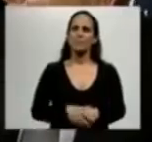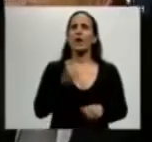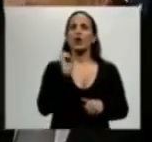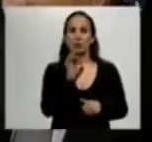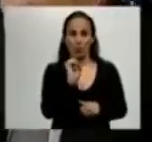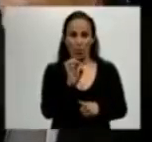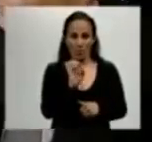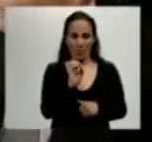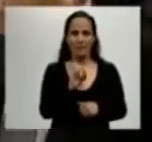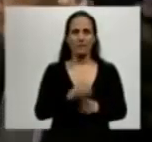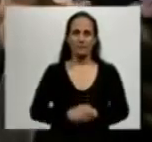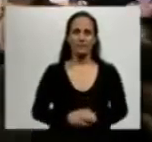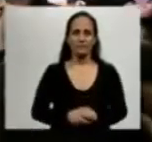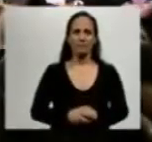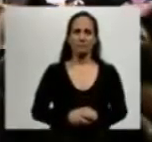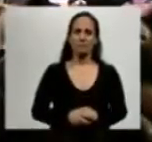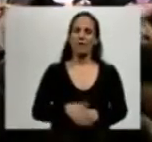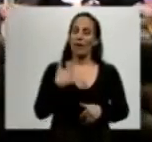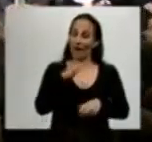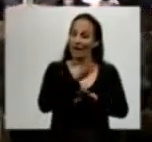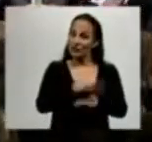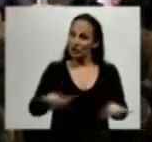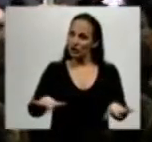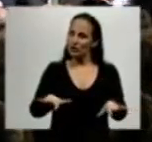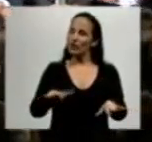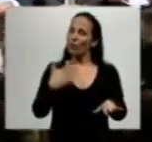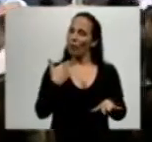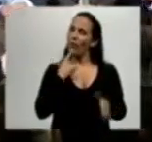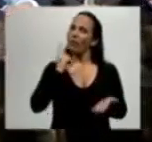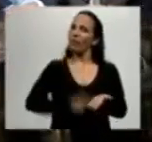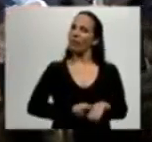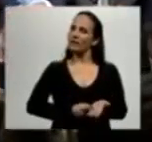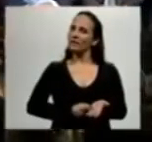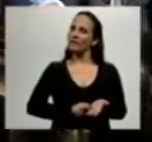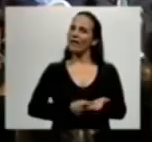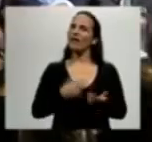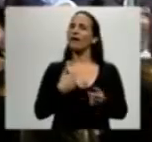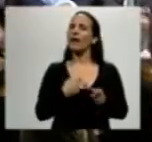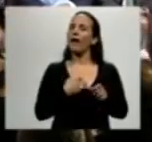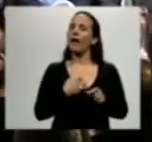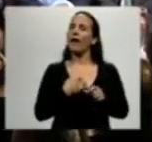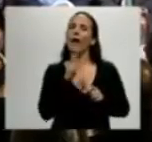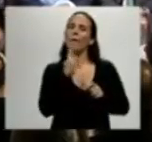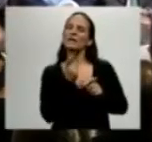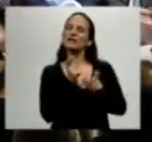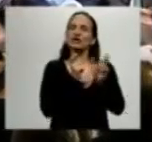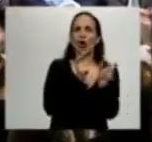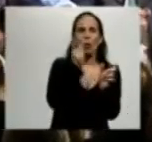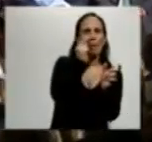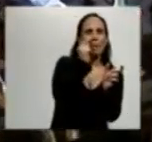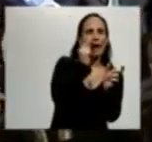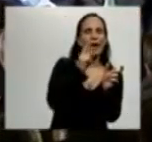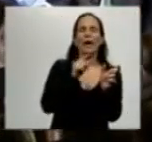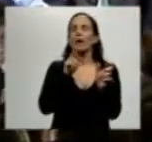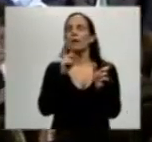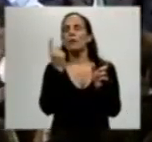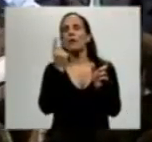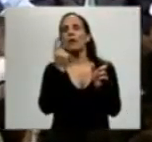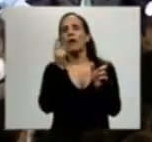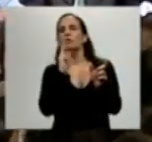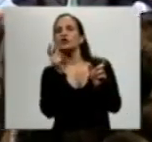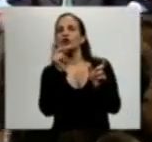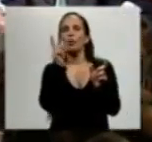nombre. Los chicos van a poder decidir si va primero el nombre, el apellido del padre o de la madre. Se